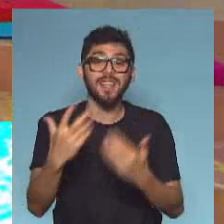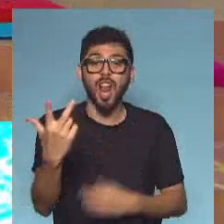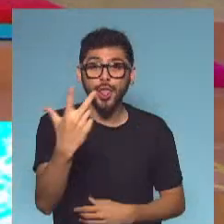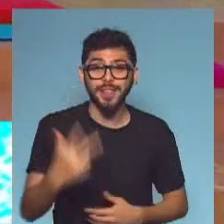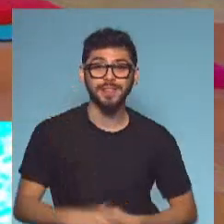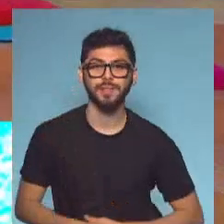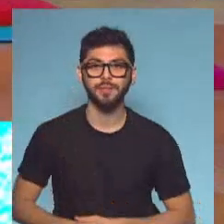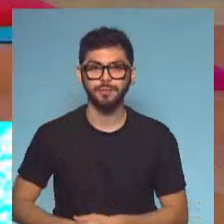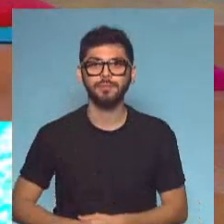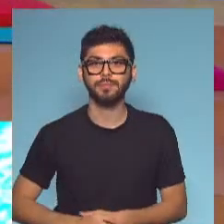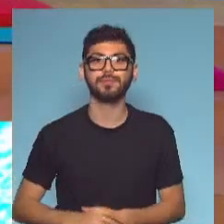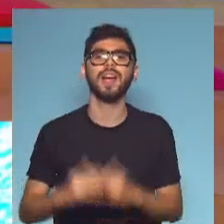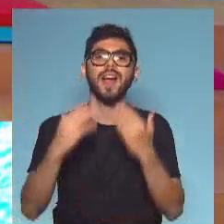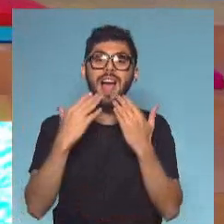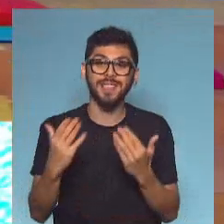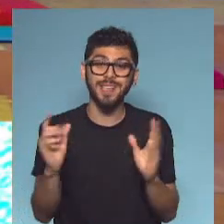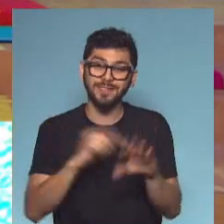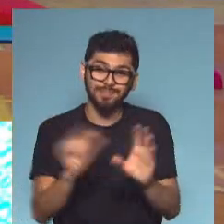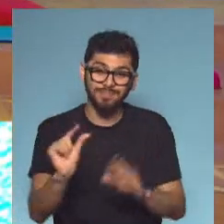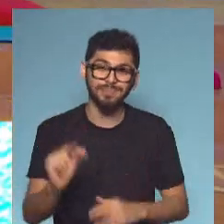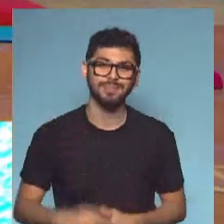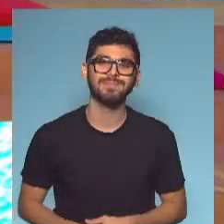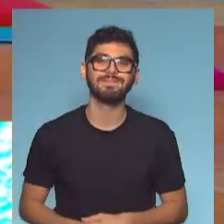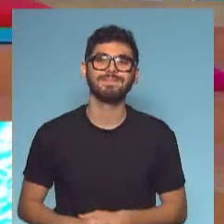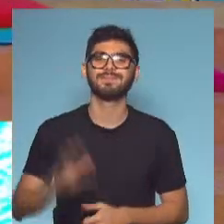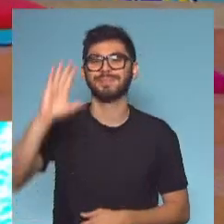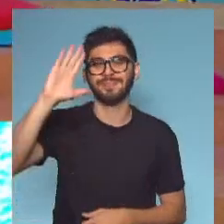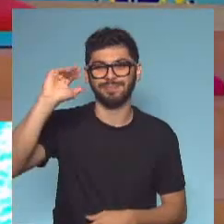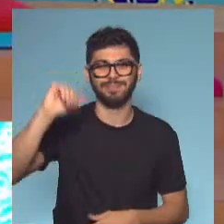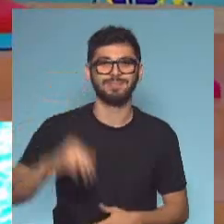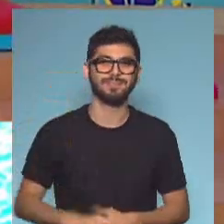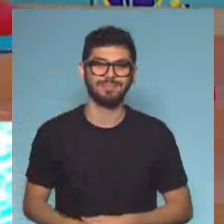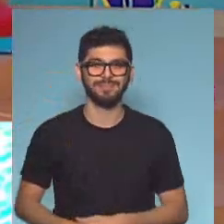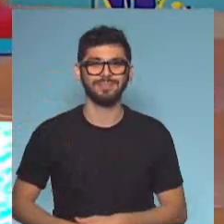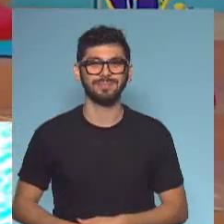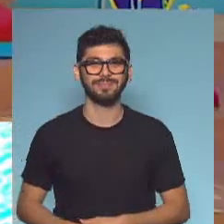Muchas gracias a ustedes por el espacio. Hasta luego, chicos. Gracias.